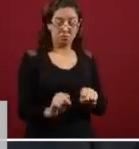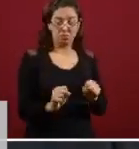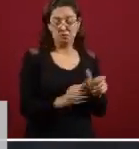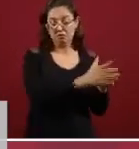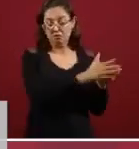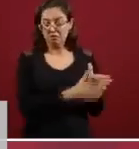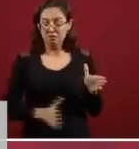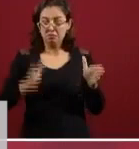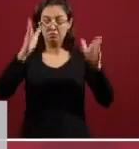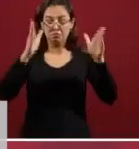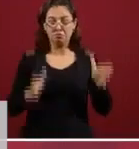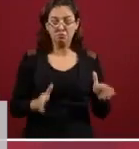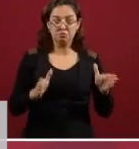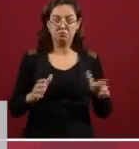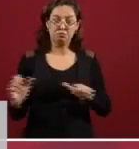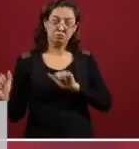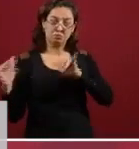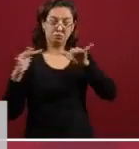de dominación